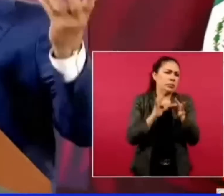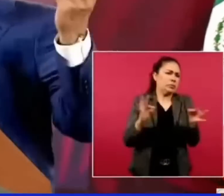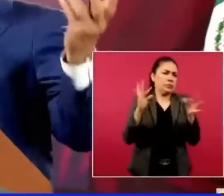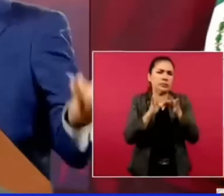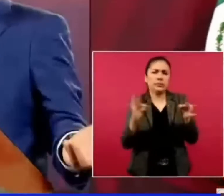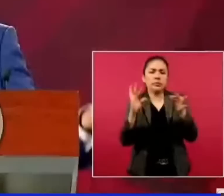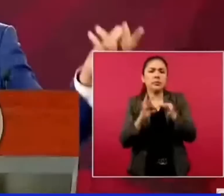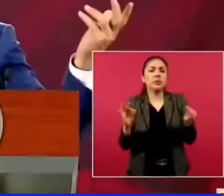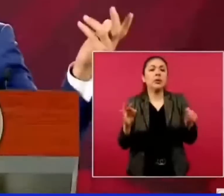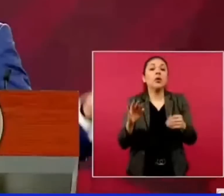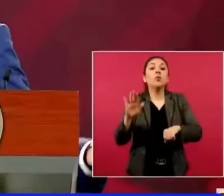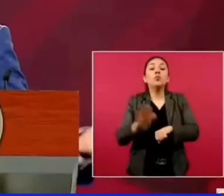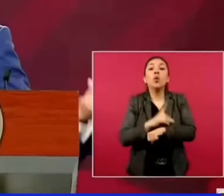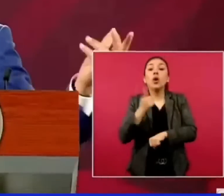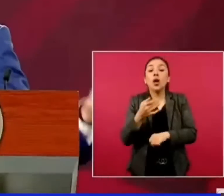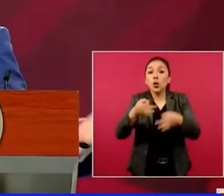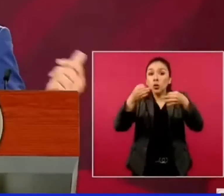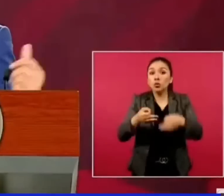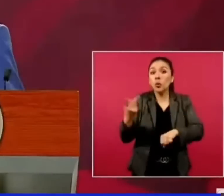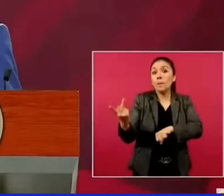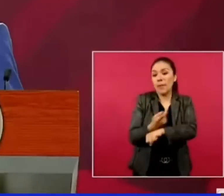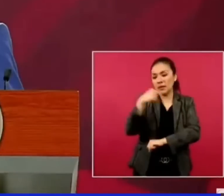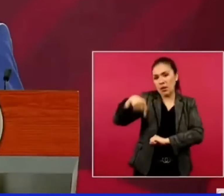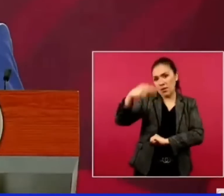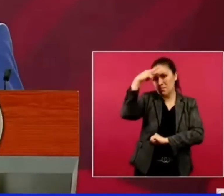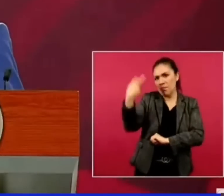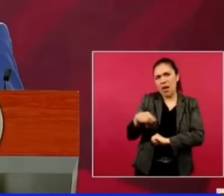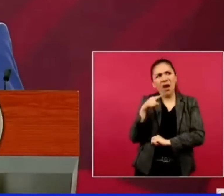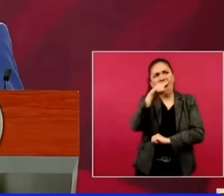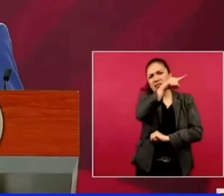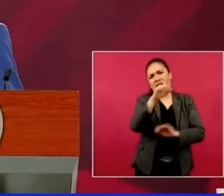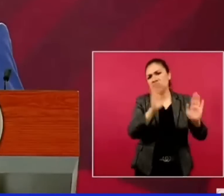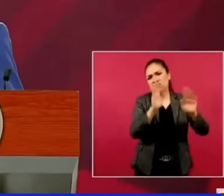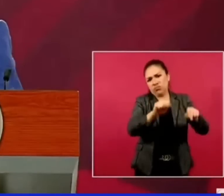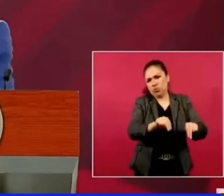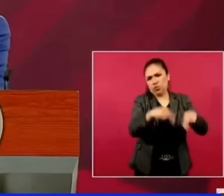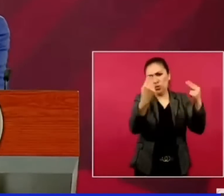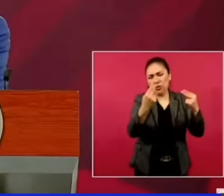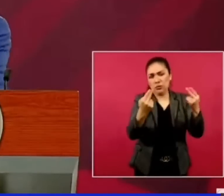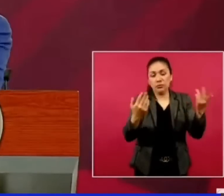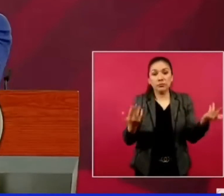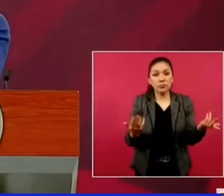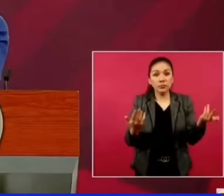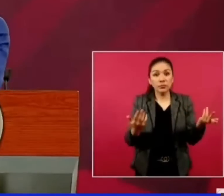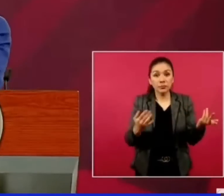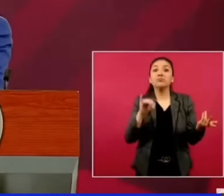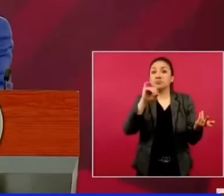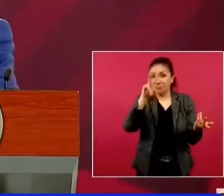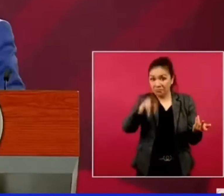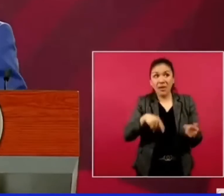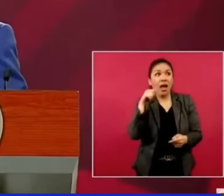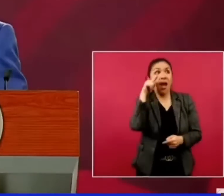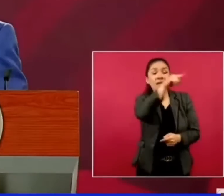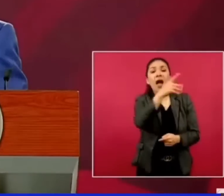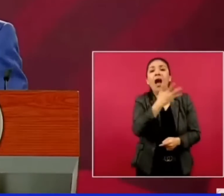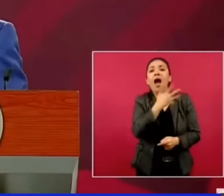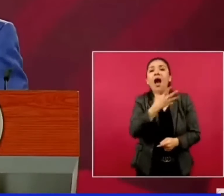si los hechos se cometieron aquí. Y se hizo en Florida porque allá están los